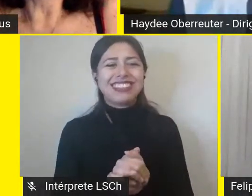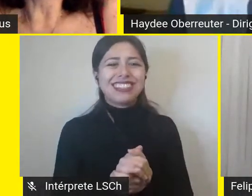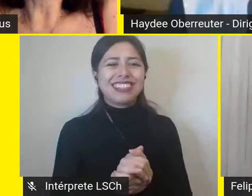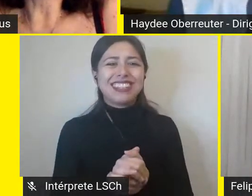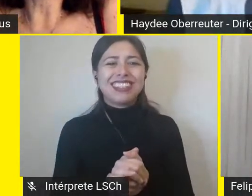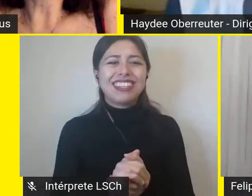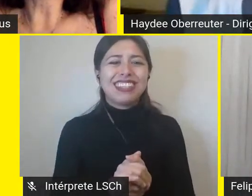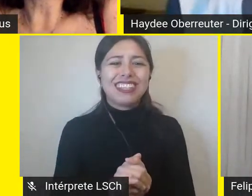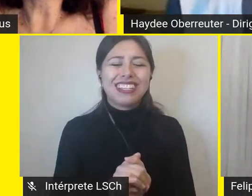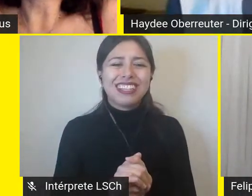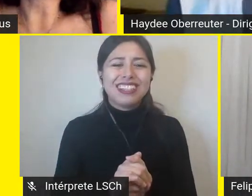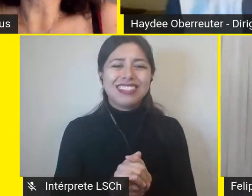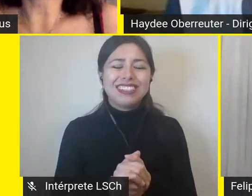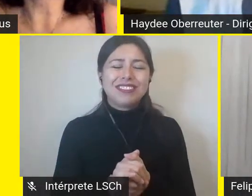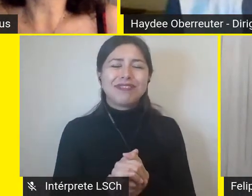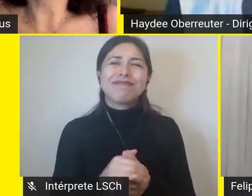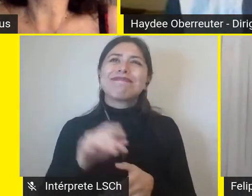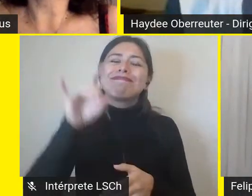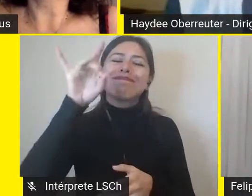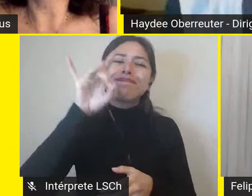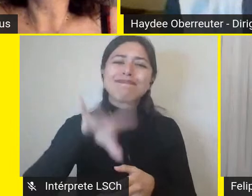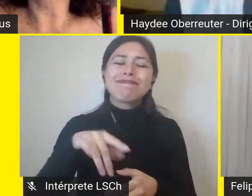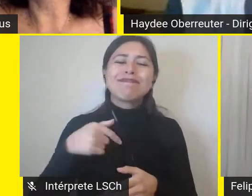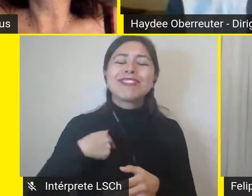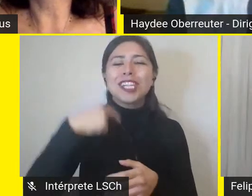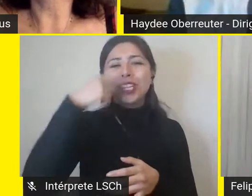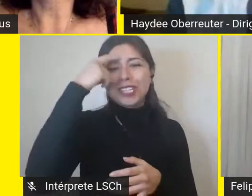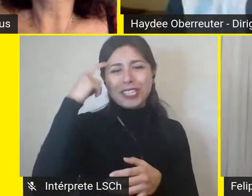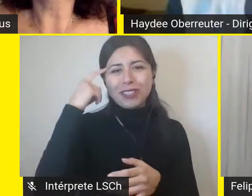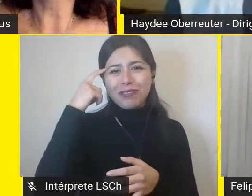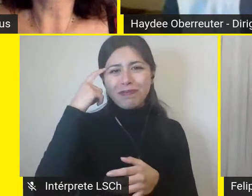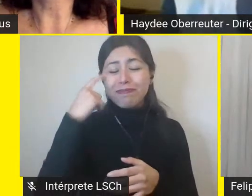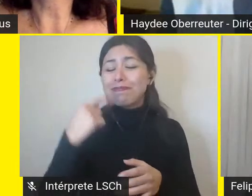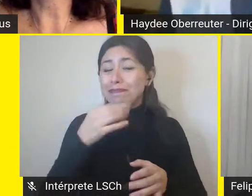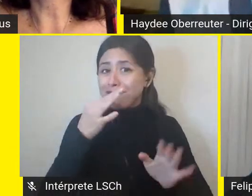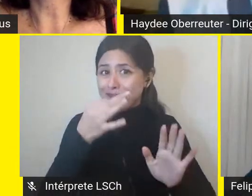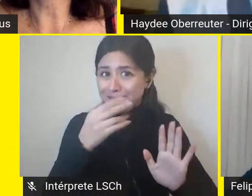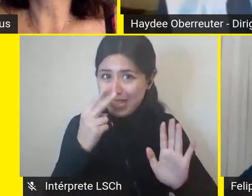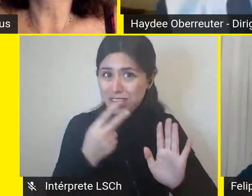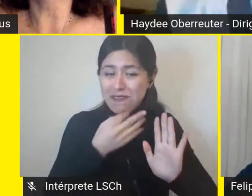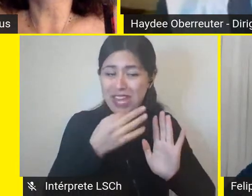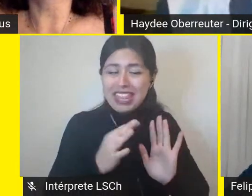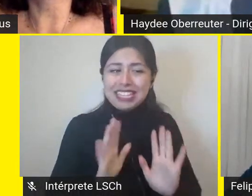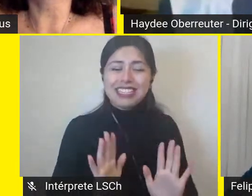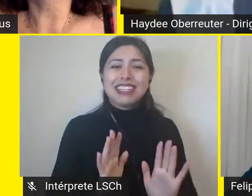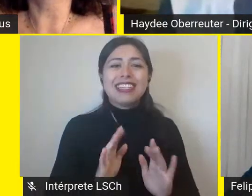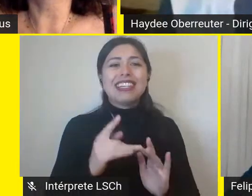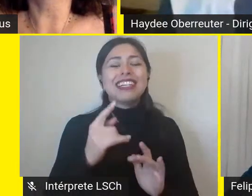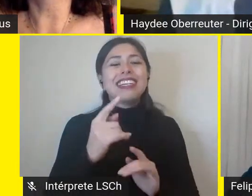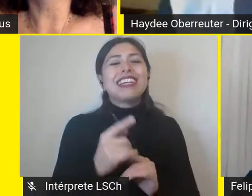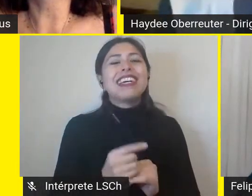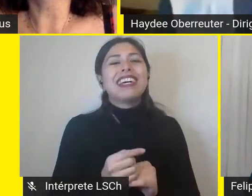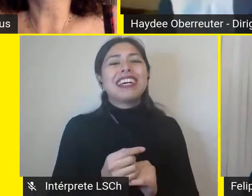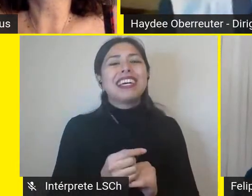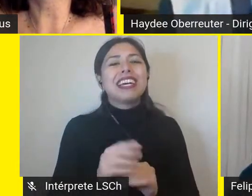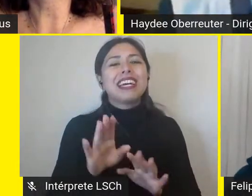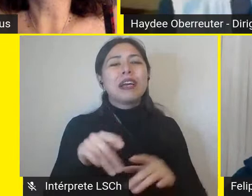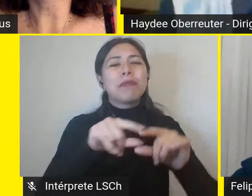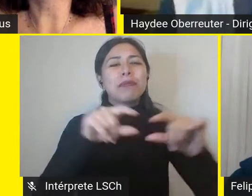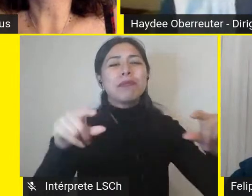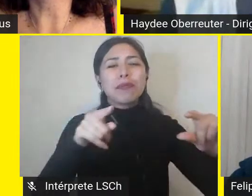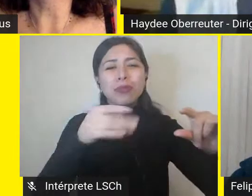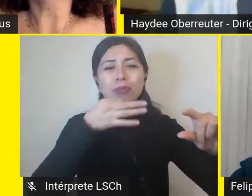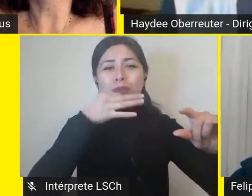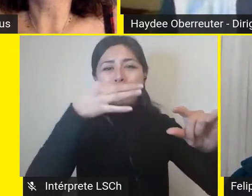¿Sabes qué? Yo creo que... mira la barbaridad que voy a decir, pero creo que de esa afirmación que tú haces respecto de